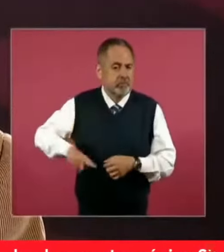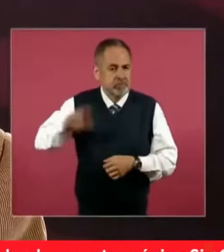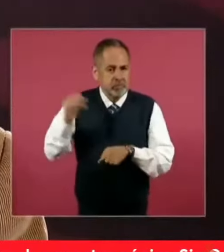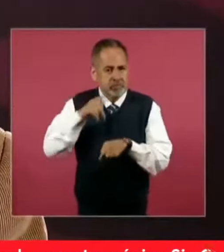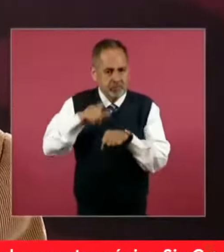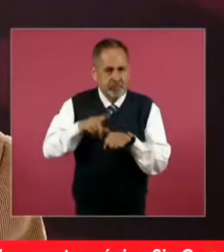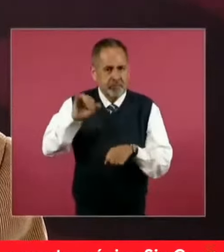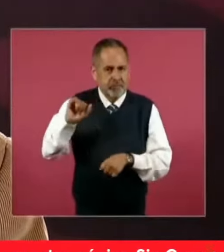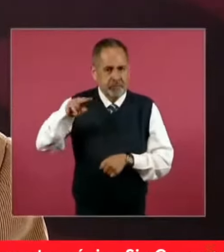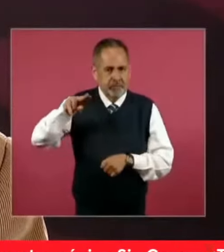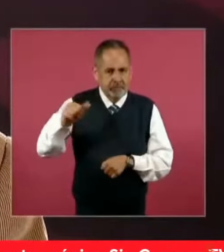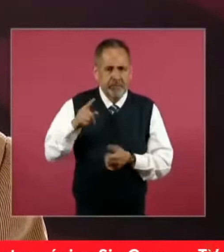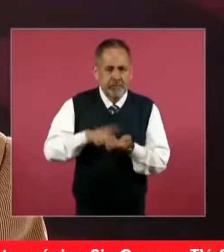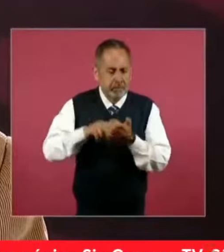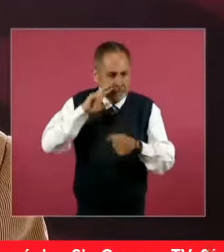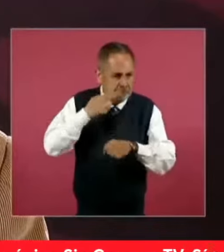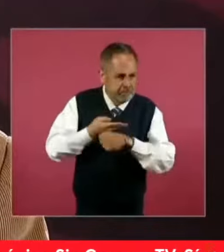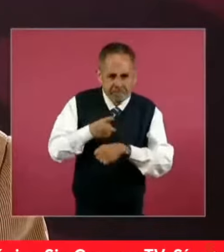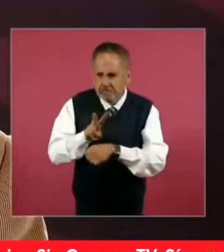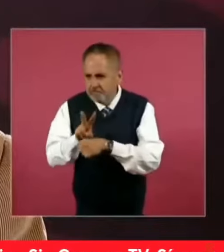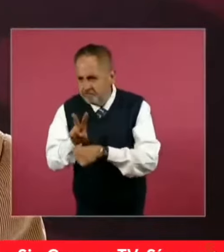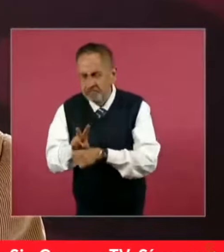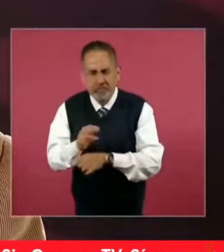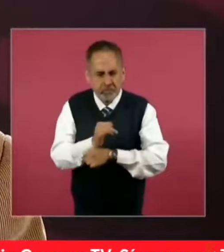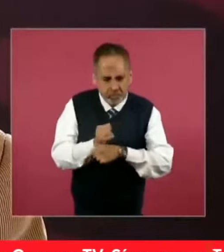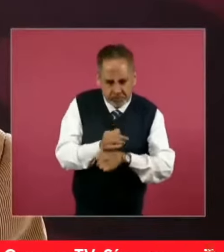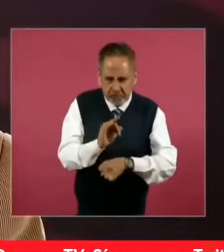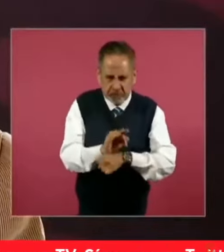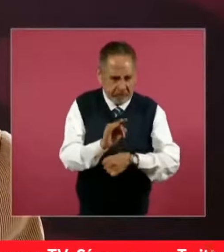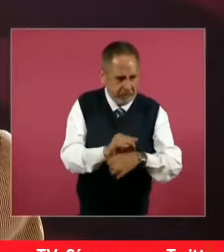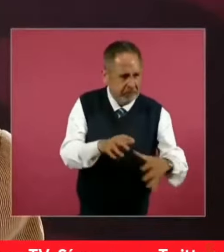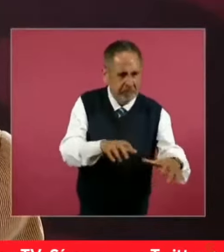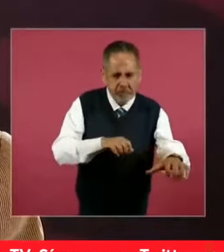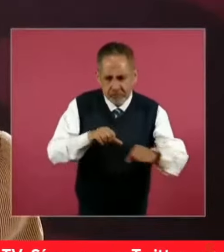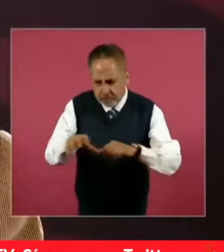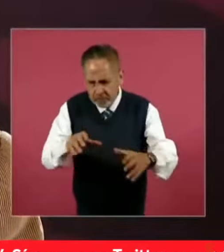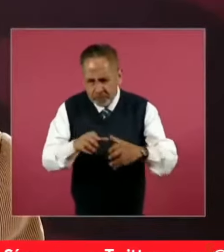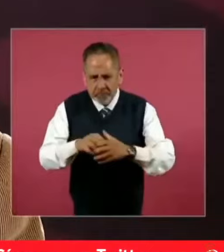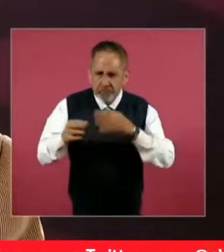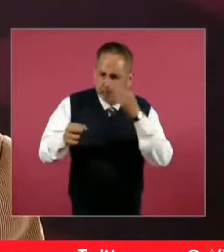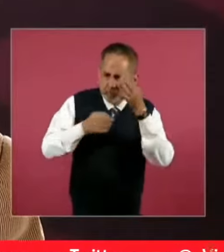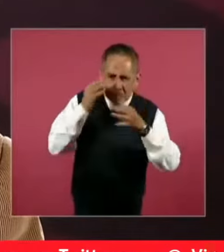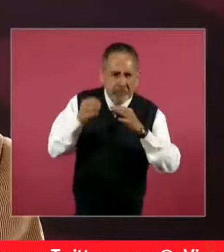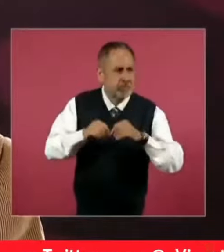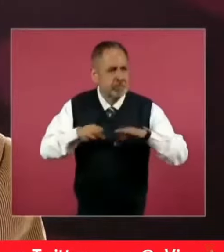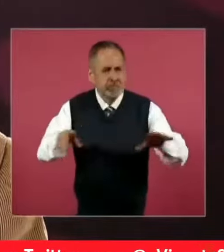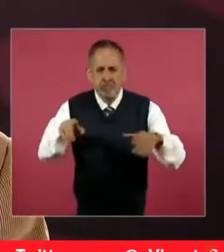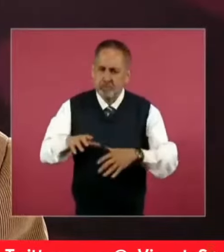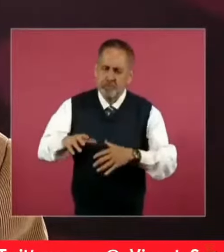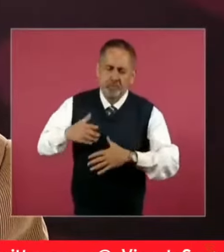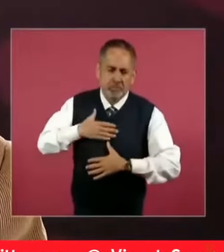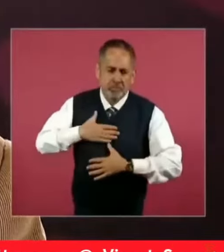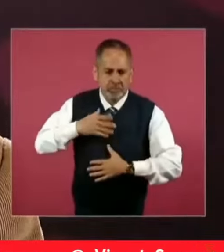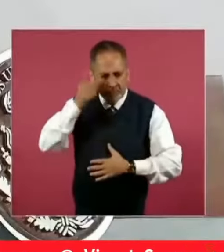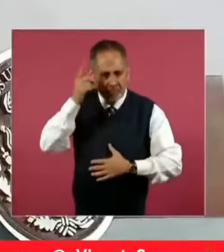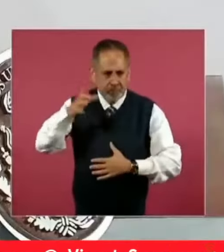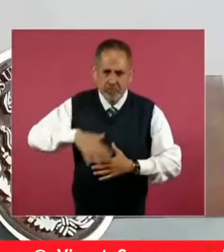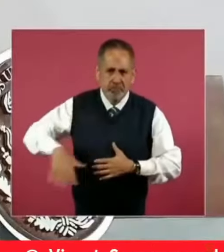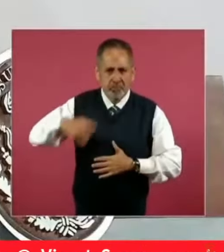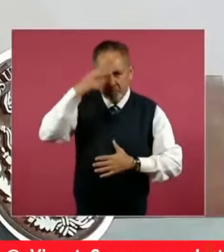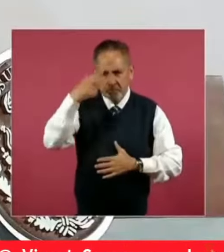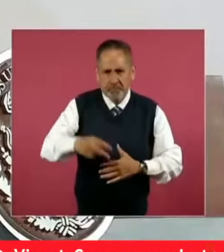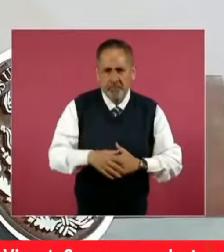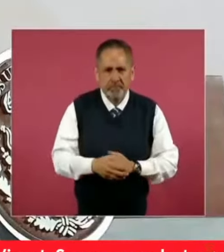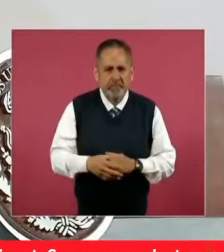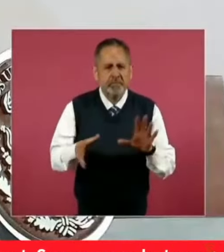federal, que tiene la misión de investigar, proteger, recuperar y difundir ese patrimonio. Voy a hacer énfasis